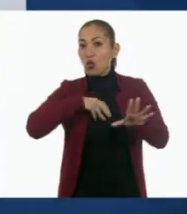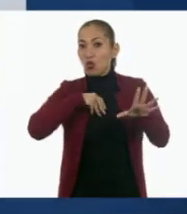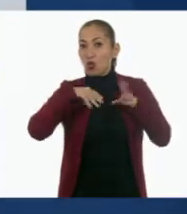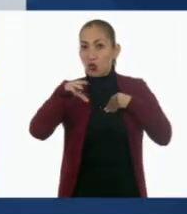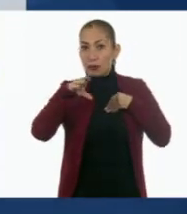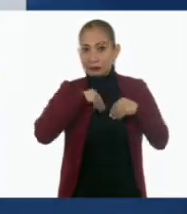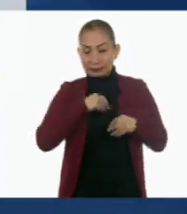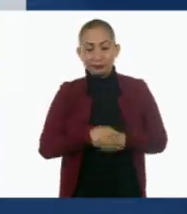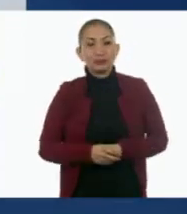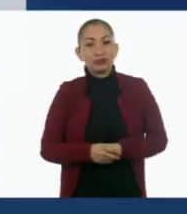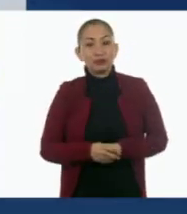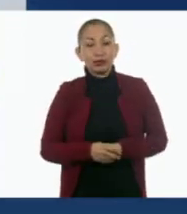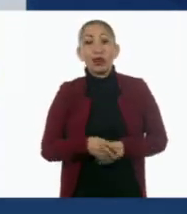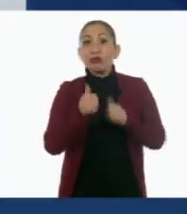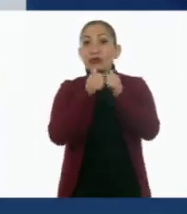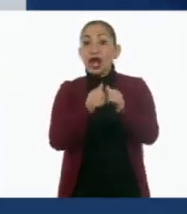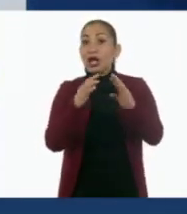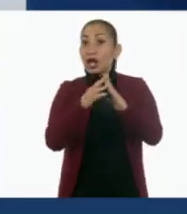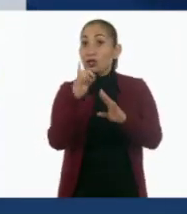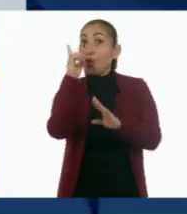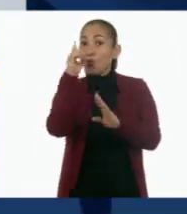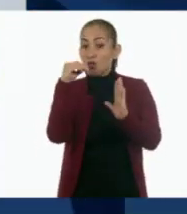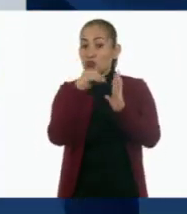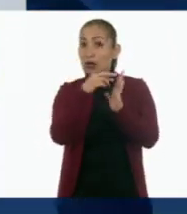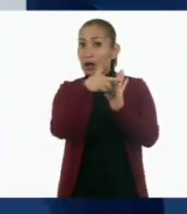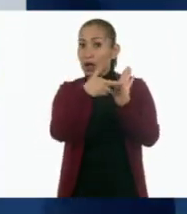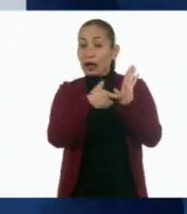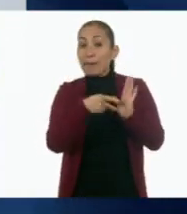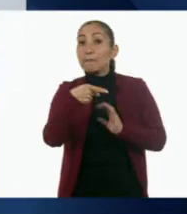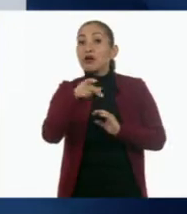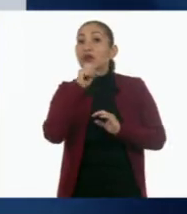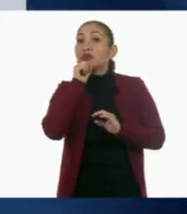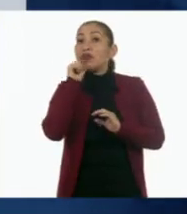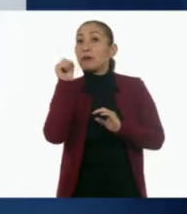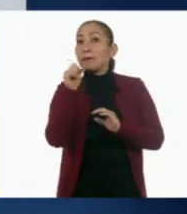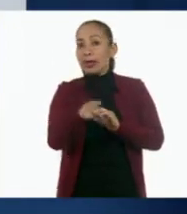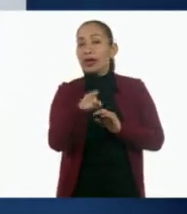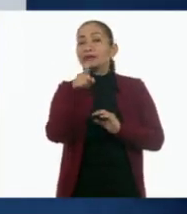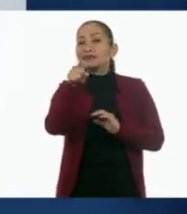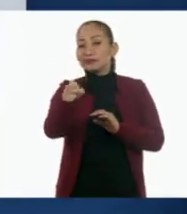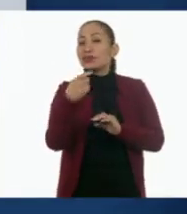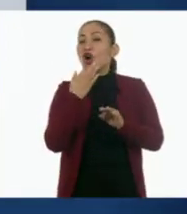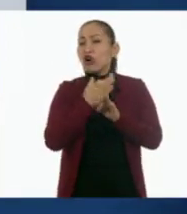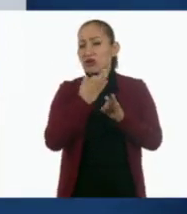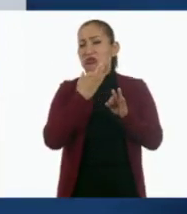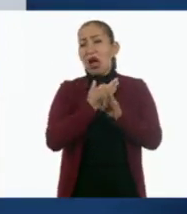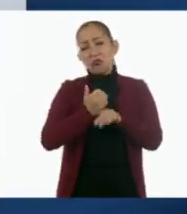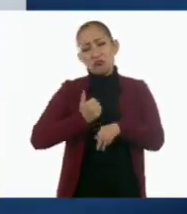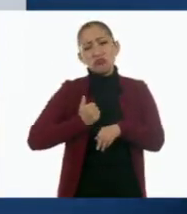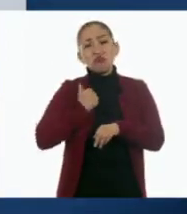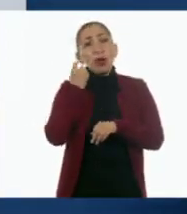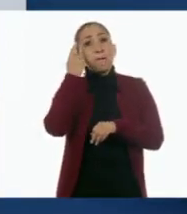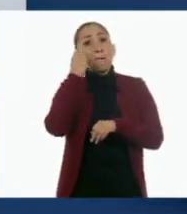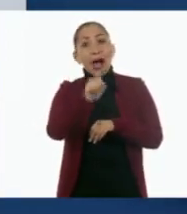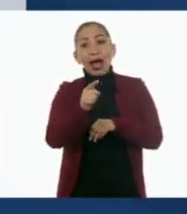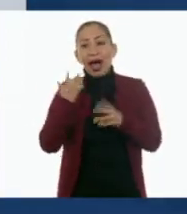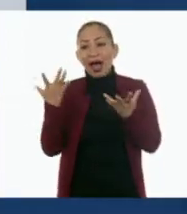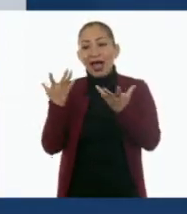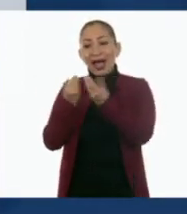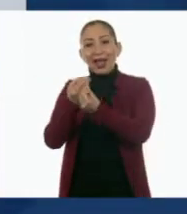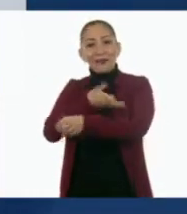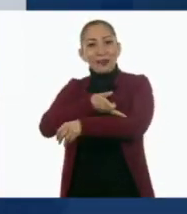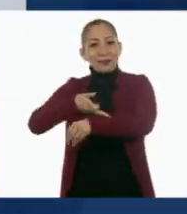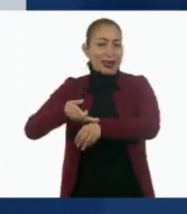contagiarnos. Estar en casa es una de ellas, pero además también es un muy buen momento para estar cerca